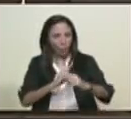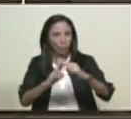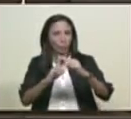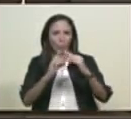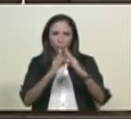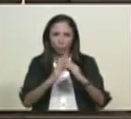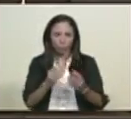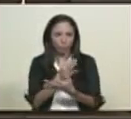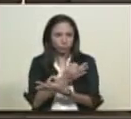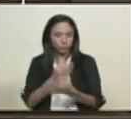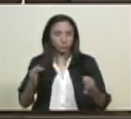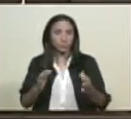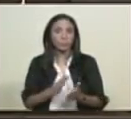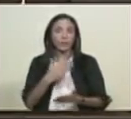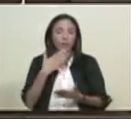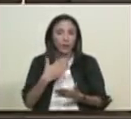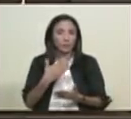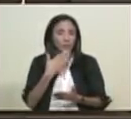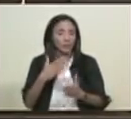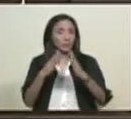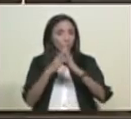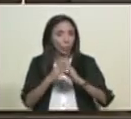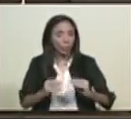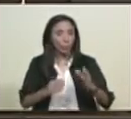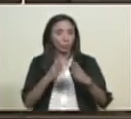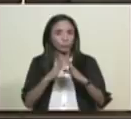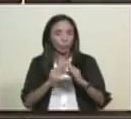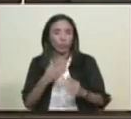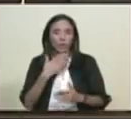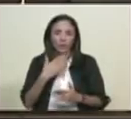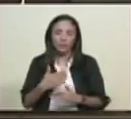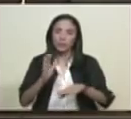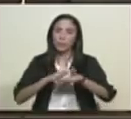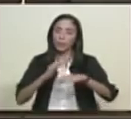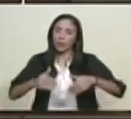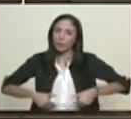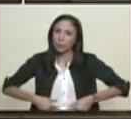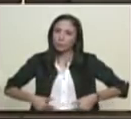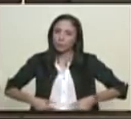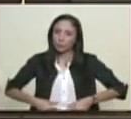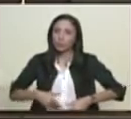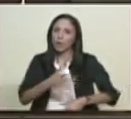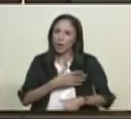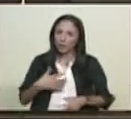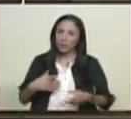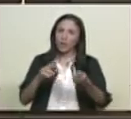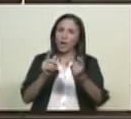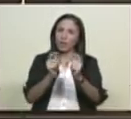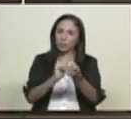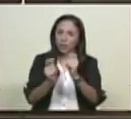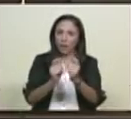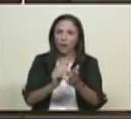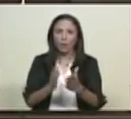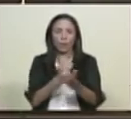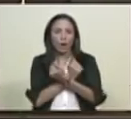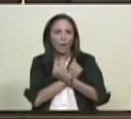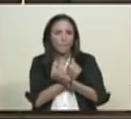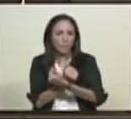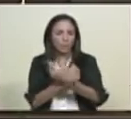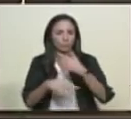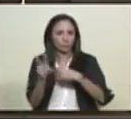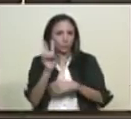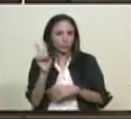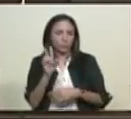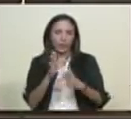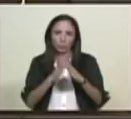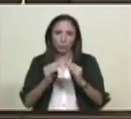cual tenemos que agradecerle a todos los venezolanos sus esfuerzos por la paz, toda su contribución y su amor por Venezuela,